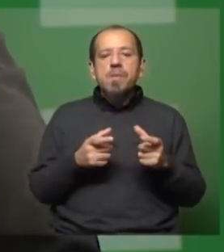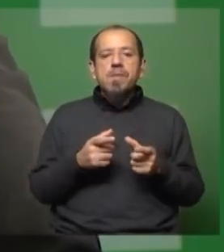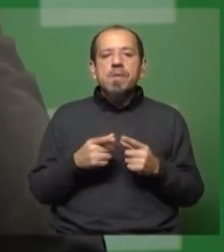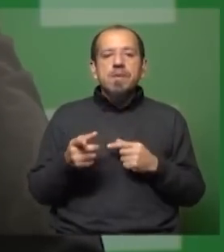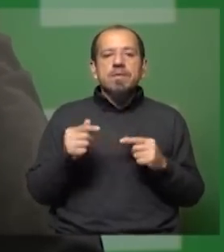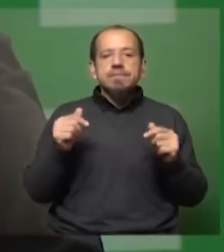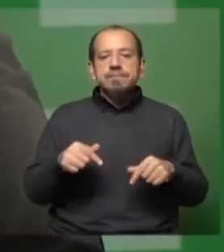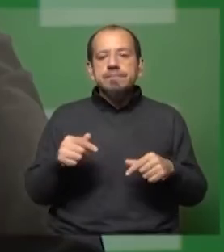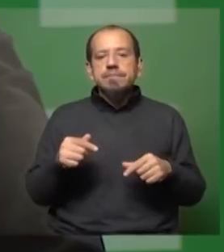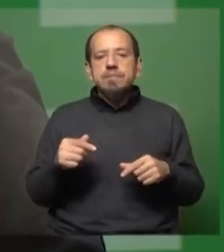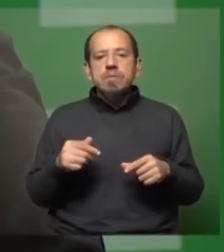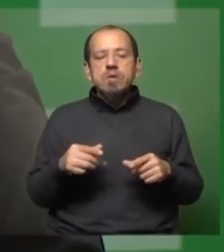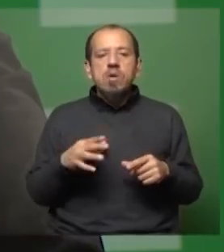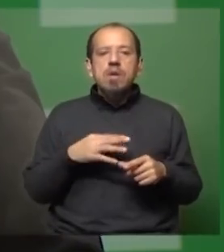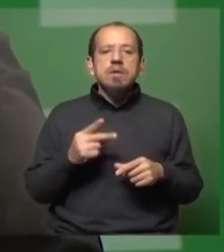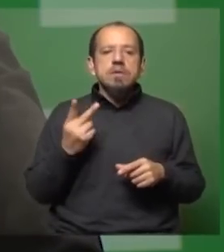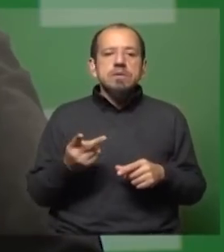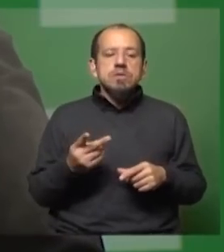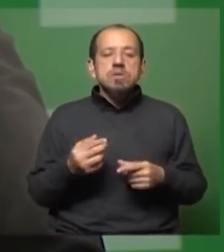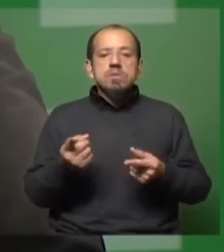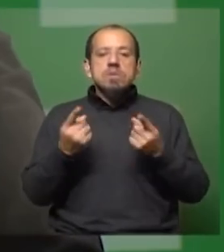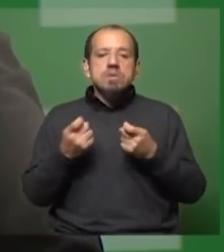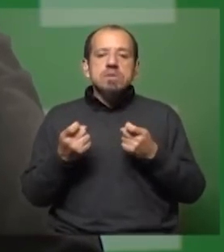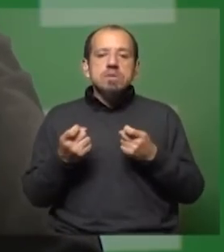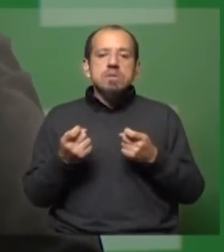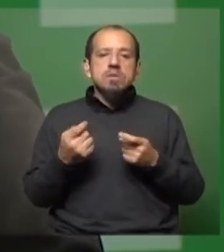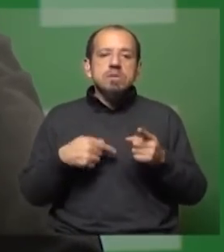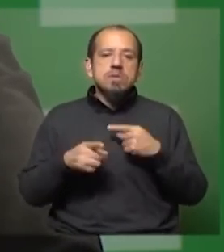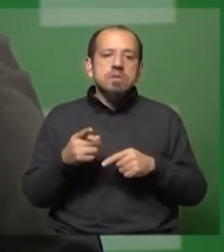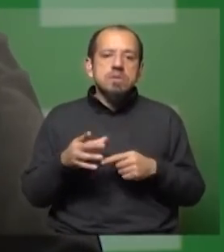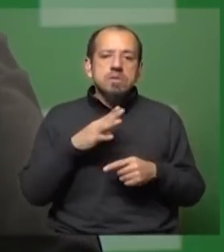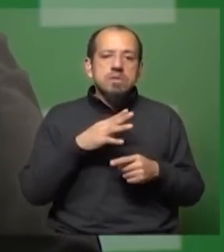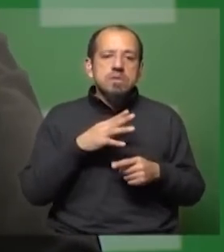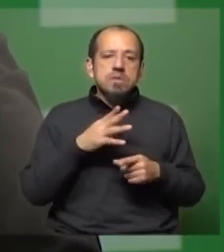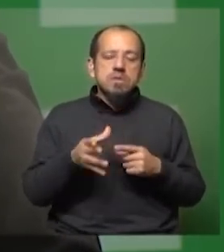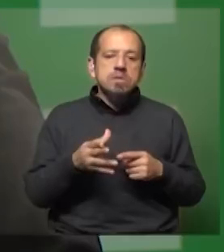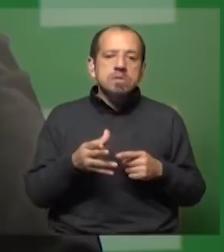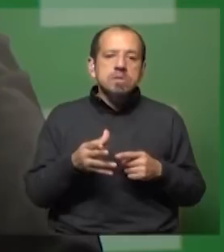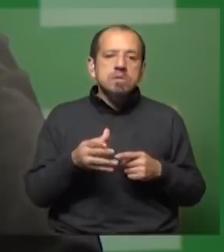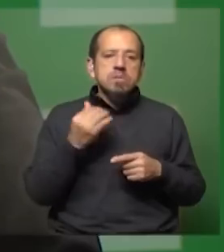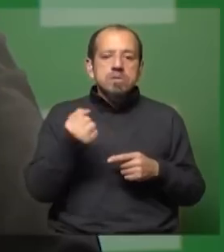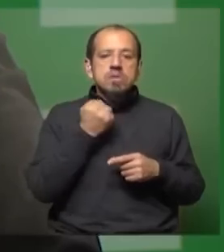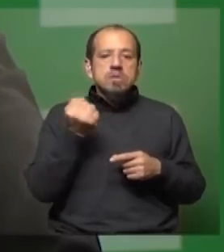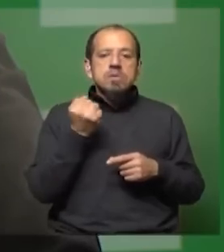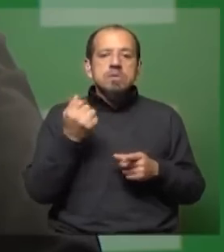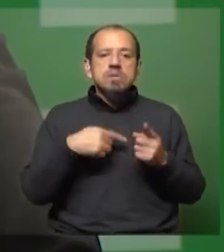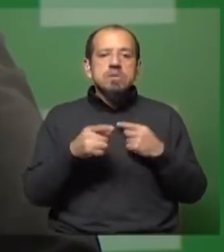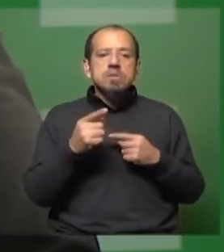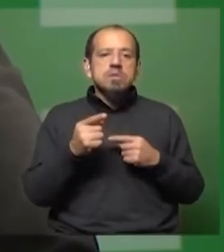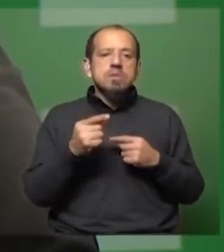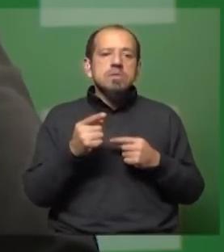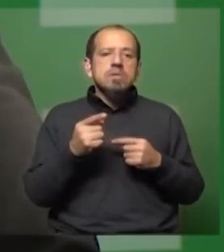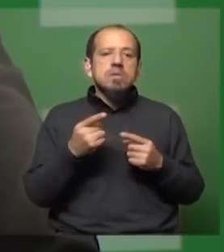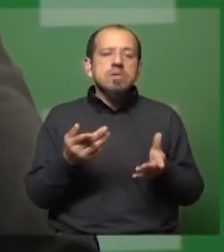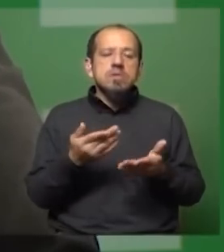bueno en este caso ambas regiones se necesitan Aunque repito hay una simetría muy grande entre la capacidad de influencia